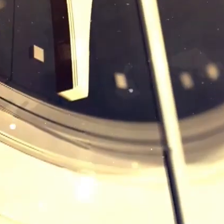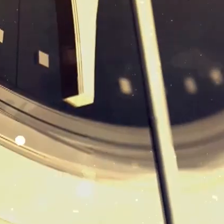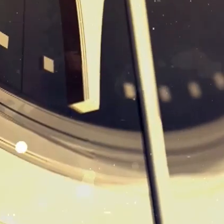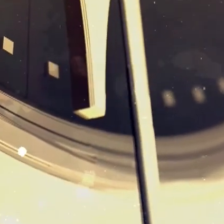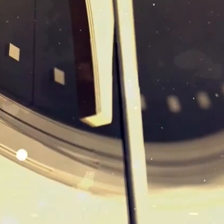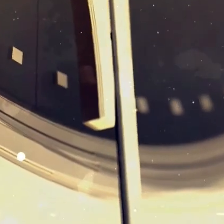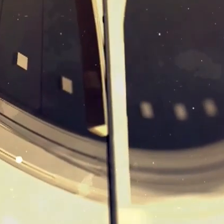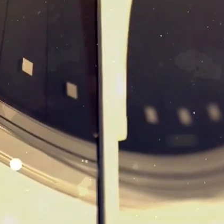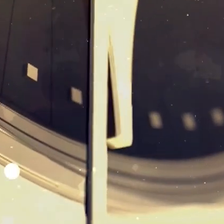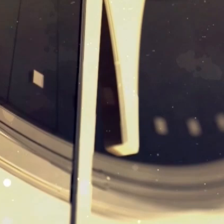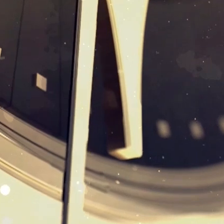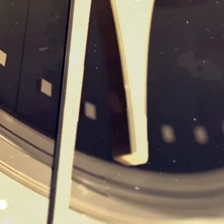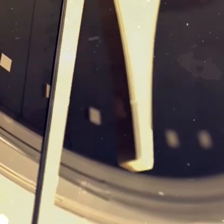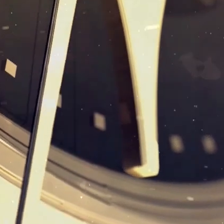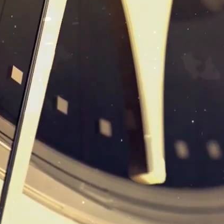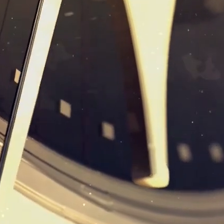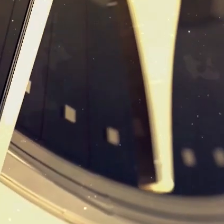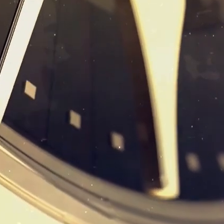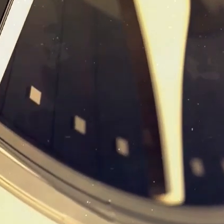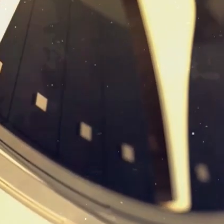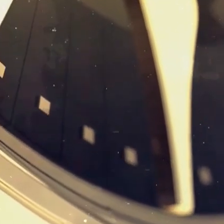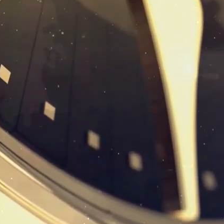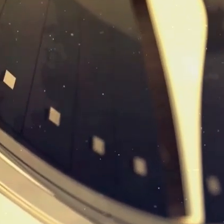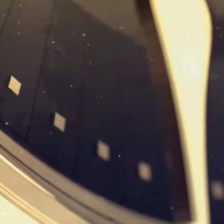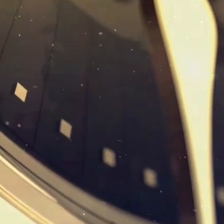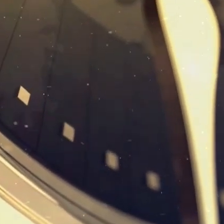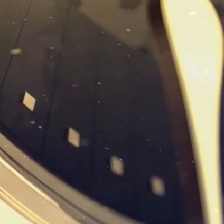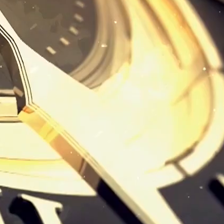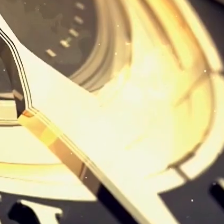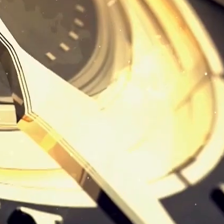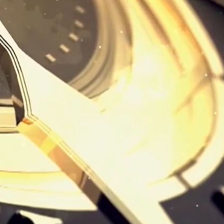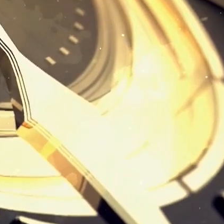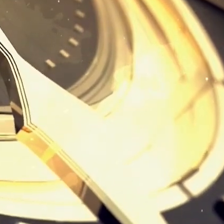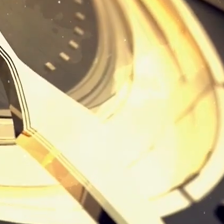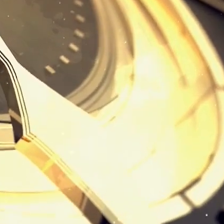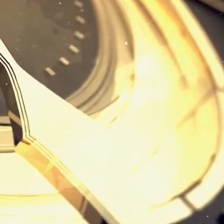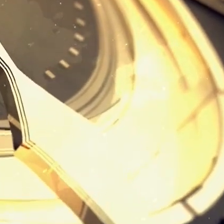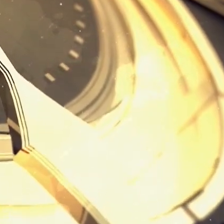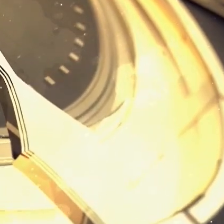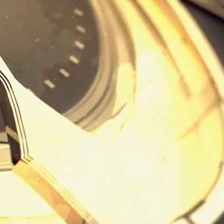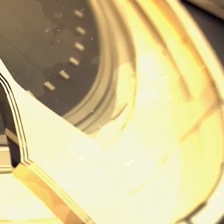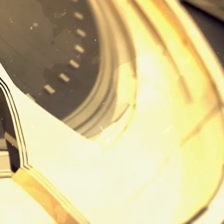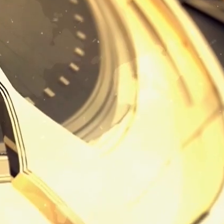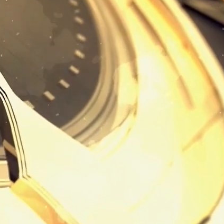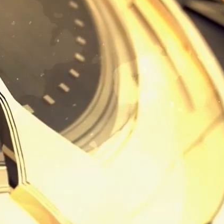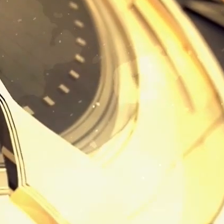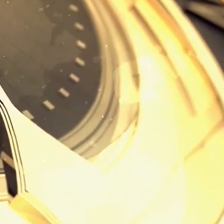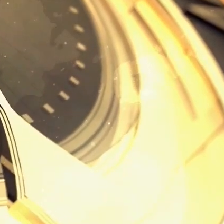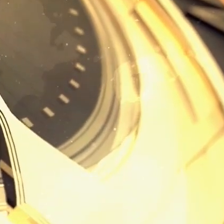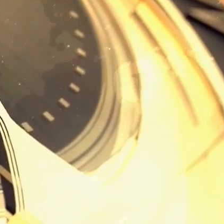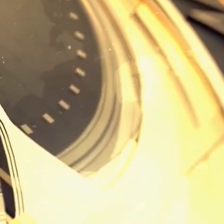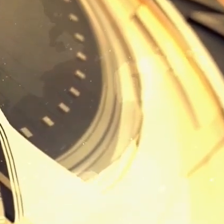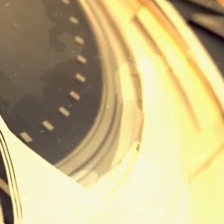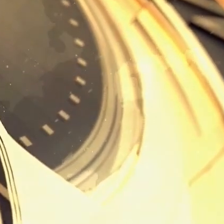Estoy agradecido, y aunque otros no te piensen, yo